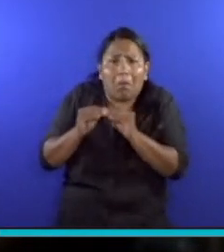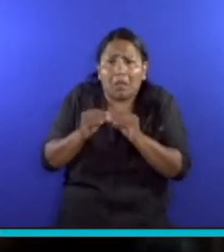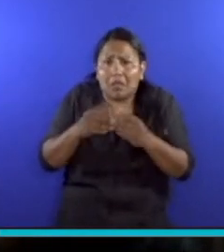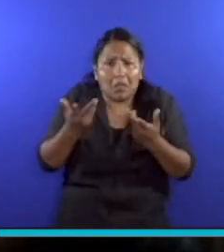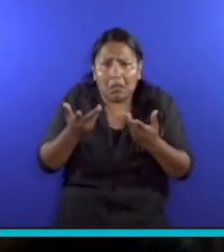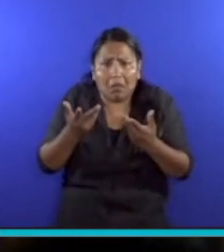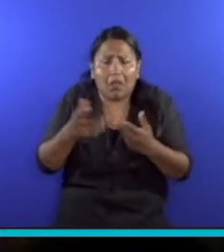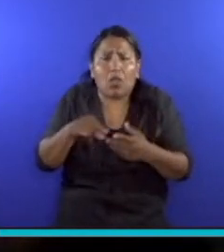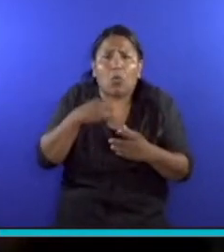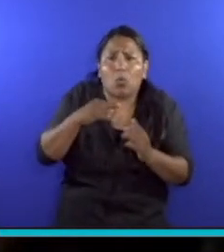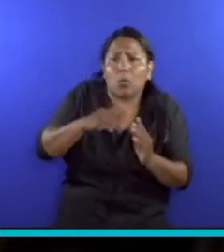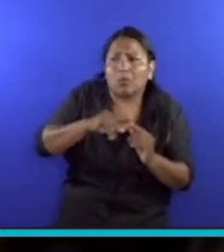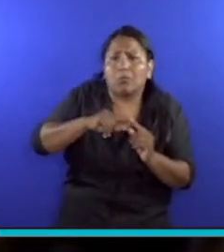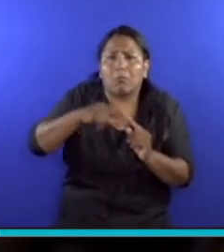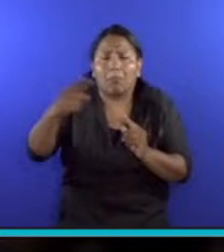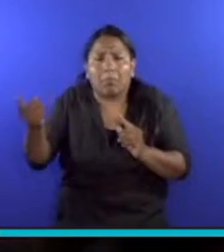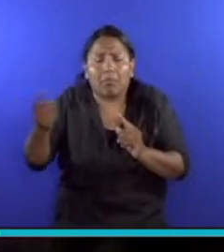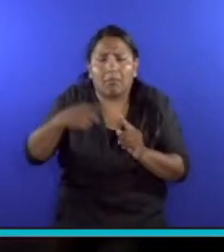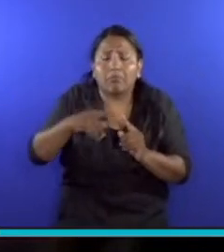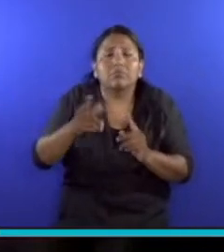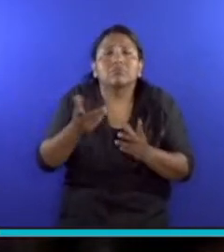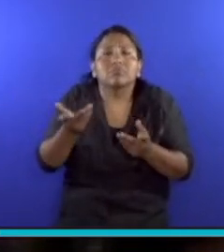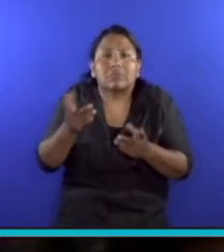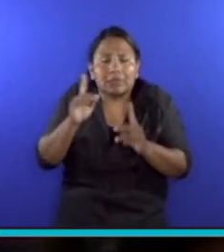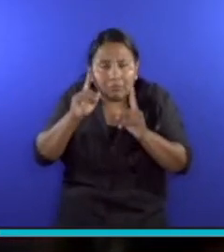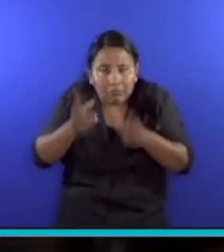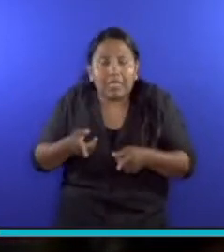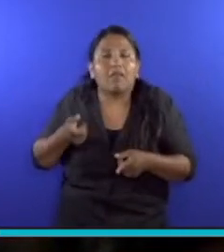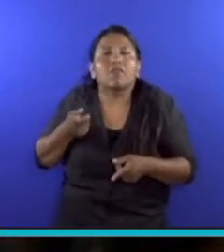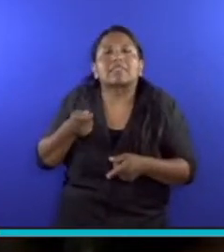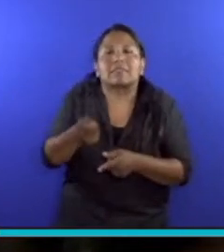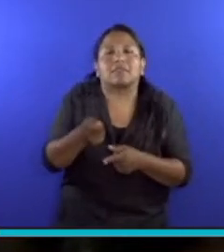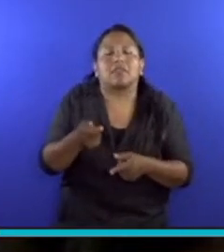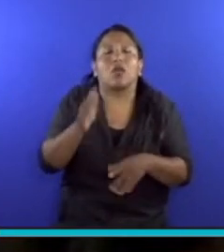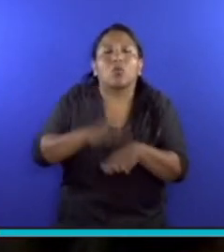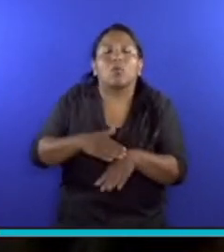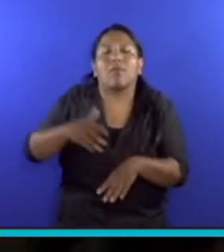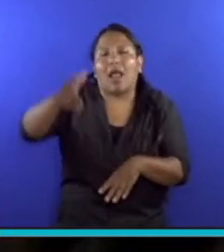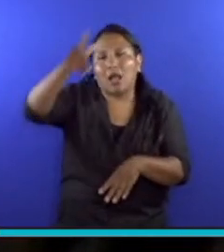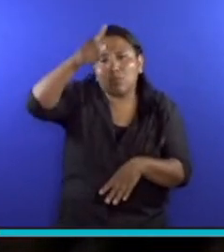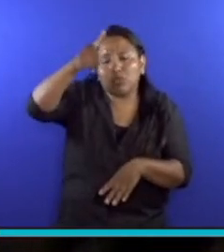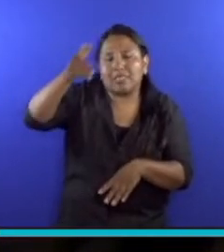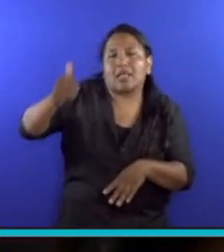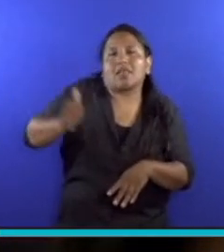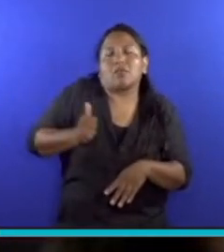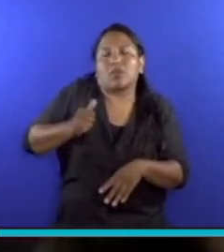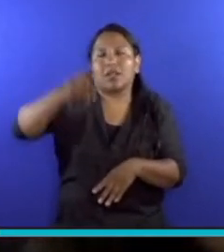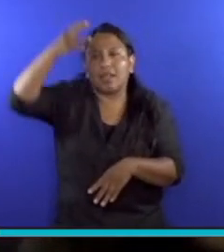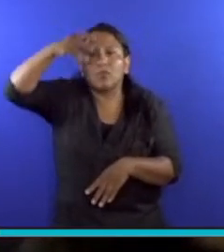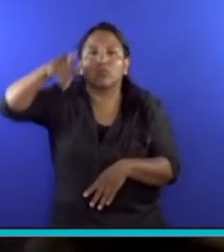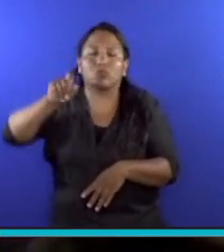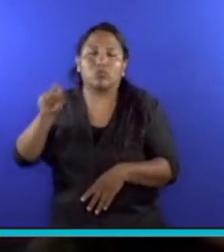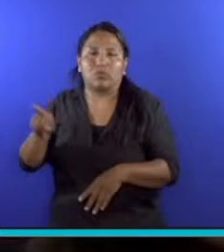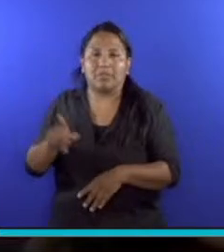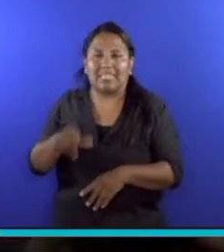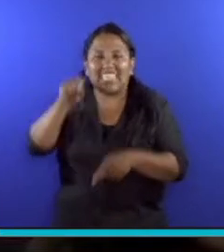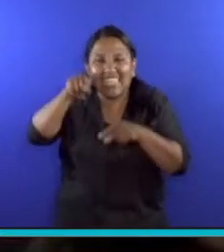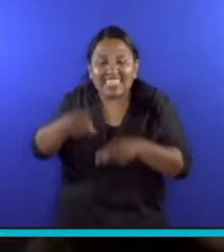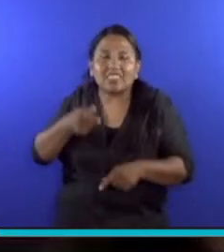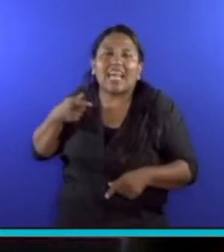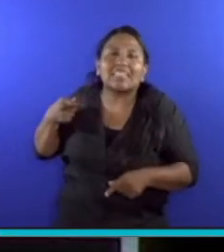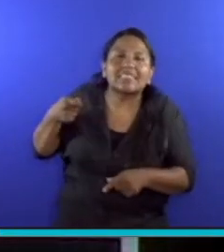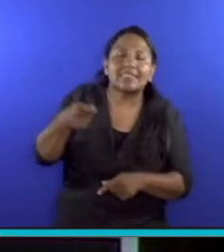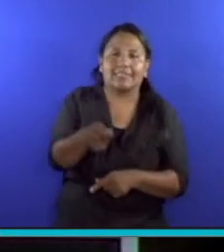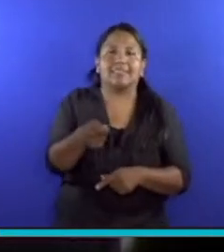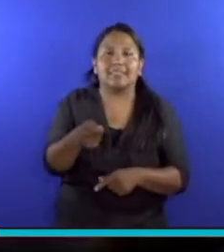Jujuy, también fue asesinado por la policía y por la gendarmería de Patricia Bullrich. Es una asesina, se tiene que